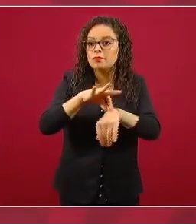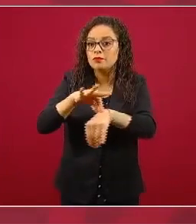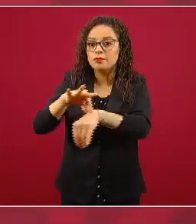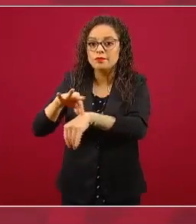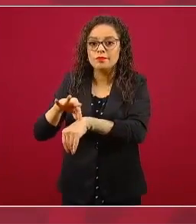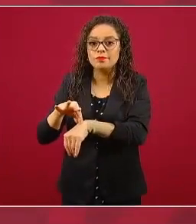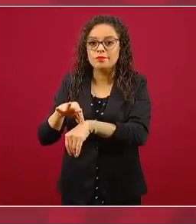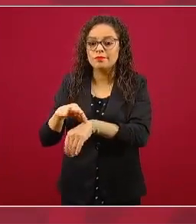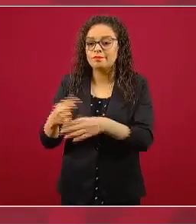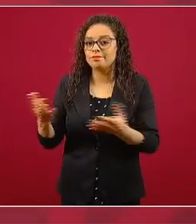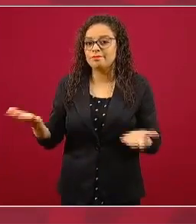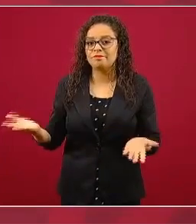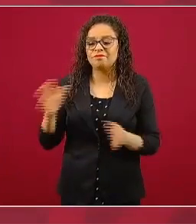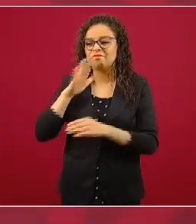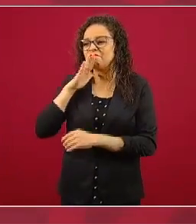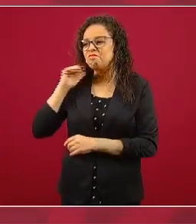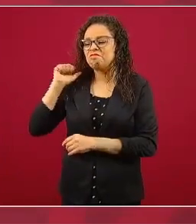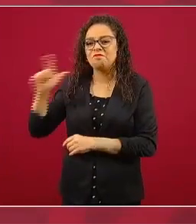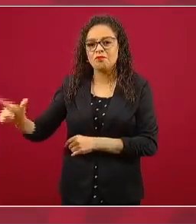lo estamos levantando,